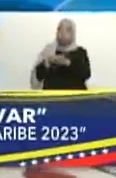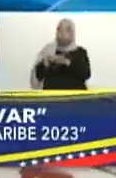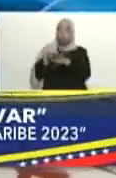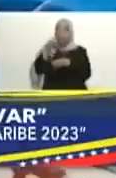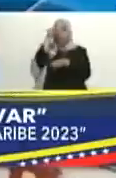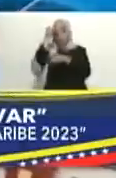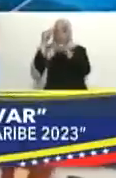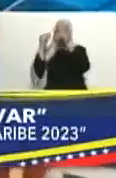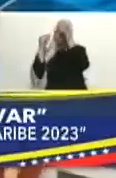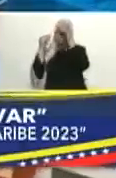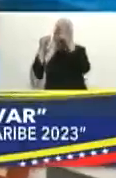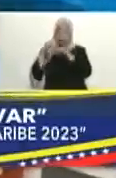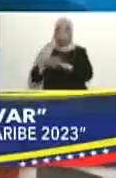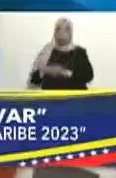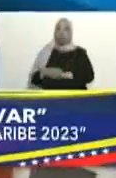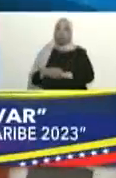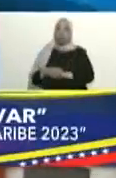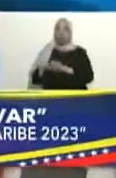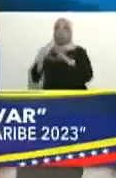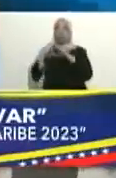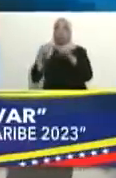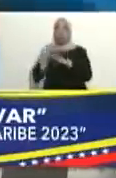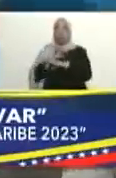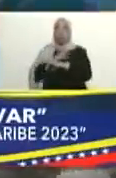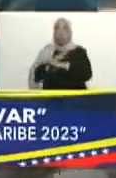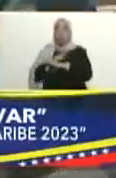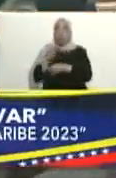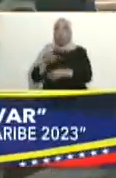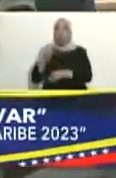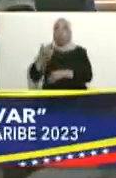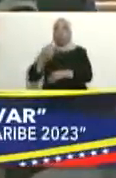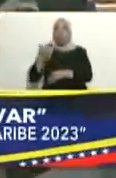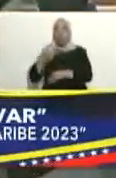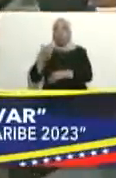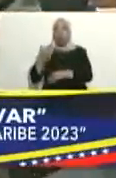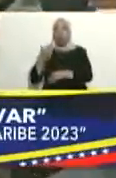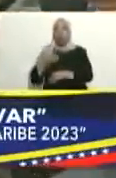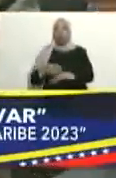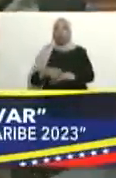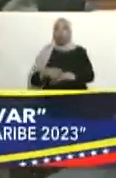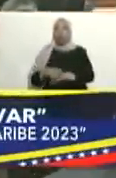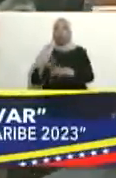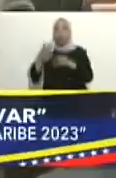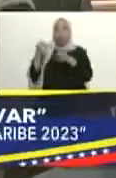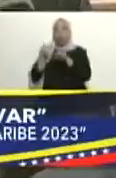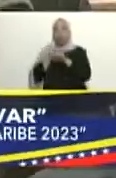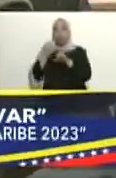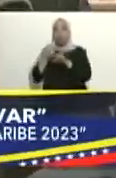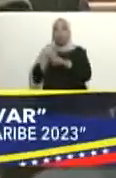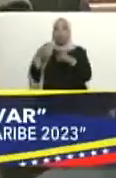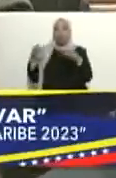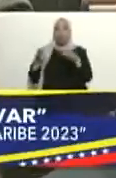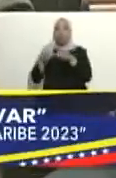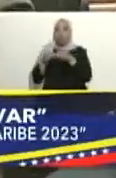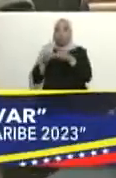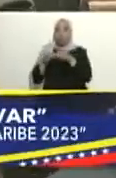Aprender que todos jugamos un papel vital cuando trabajamos en equipo